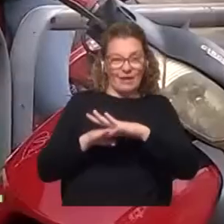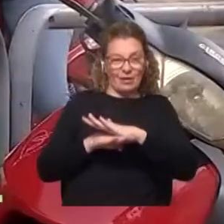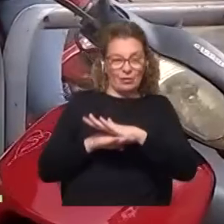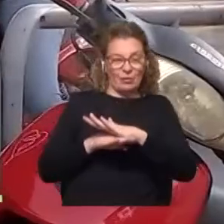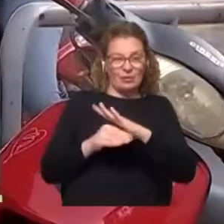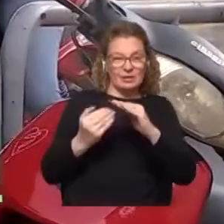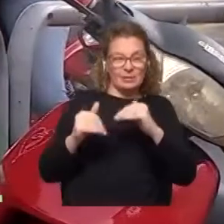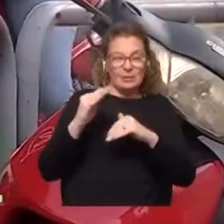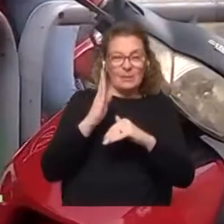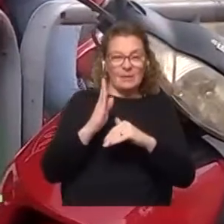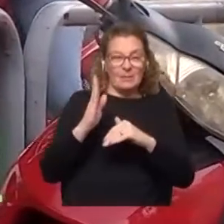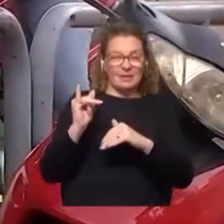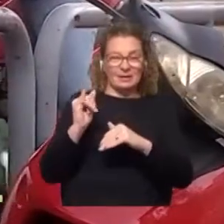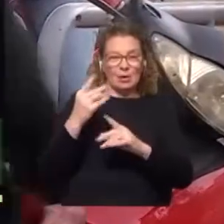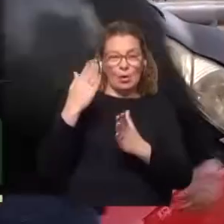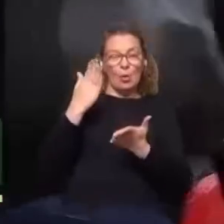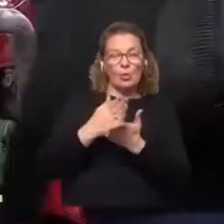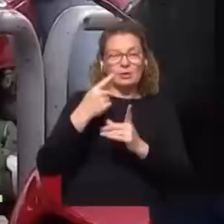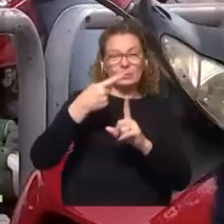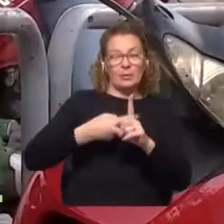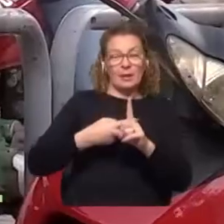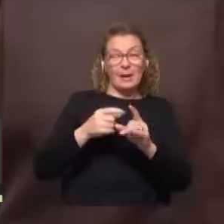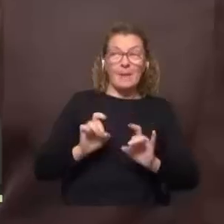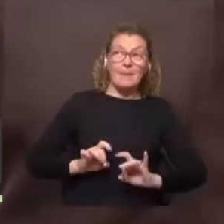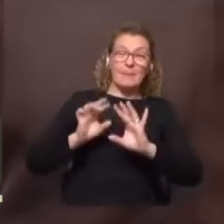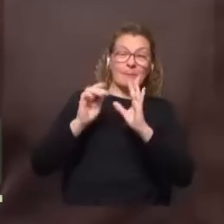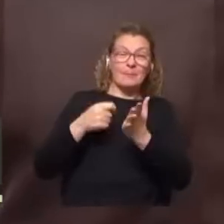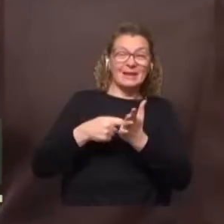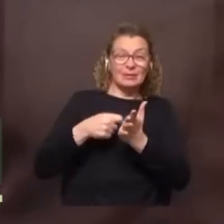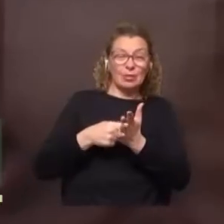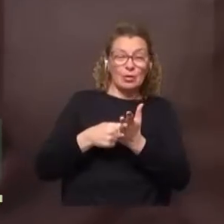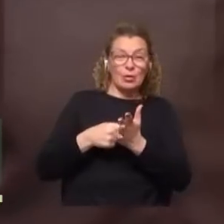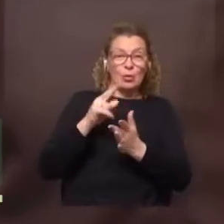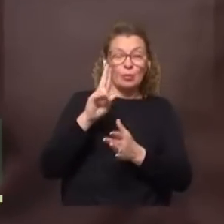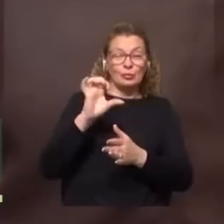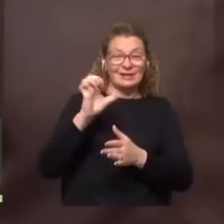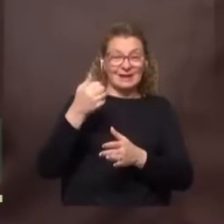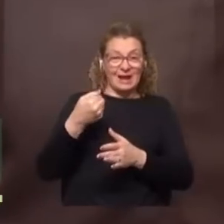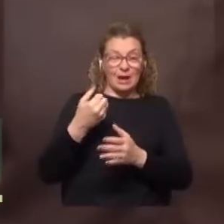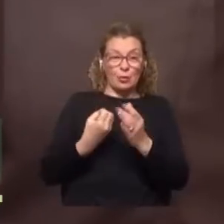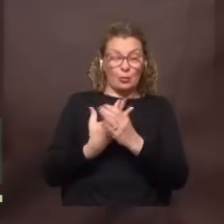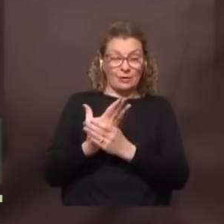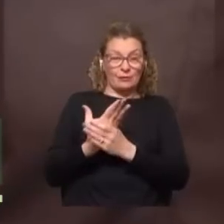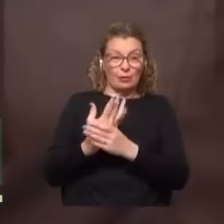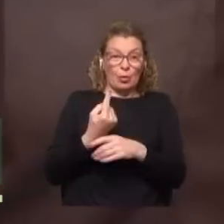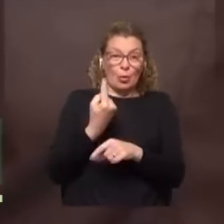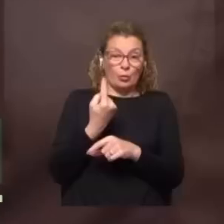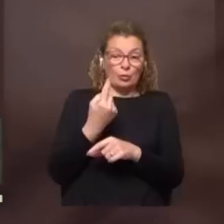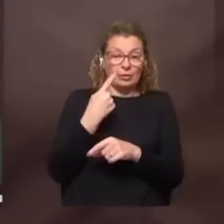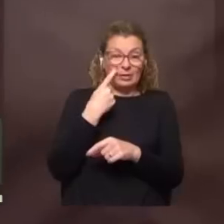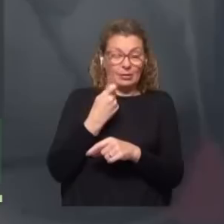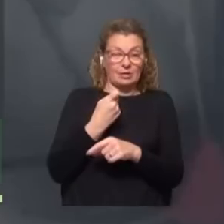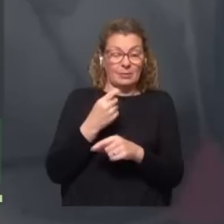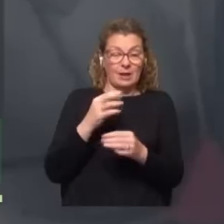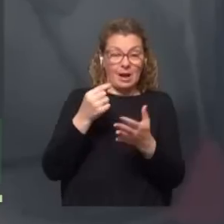aumento del ppi del último mes el precio de paridad de importación fue actualizado por la usea y es simplemente uno de los insumos tomados en cuenta